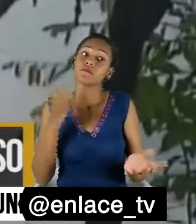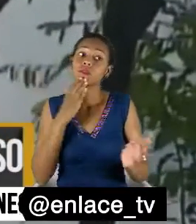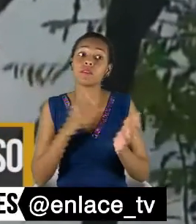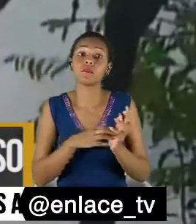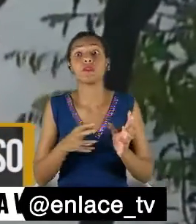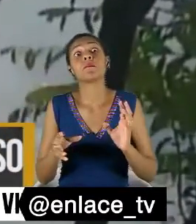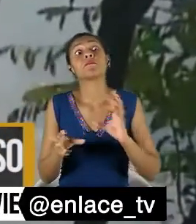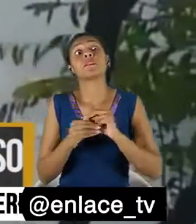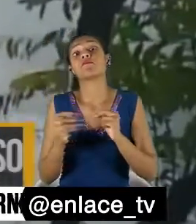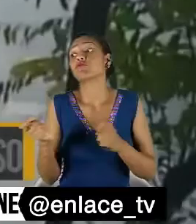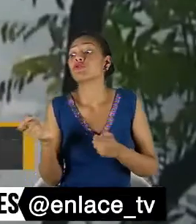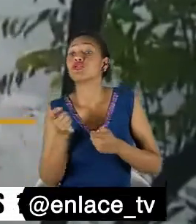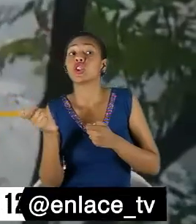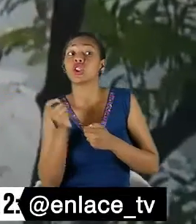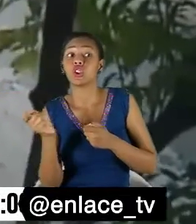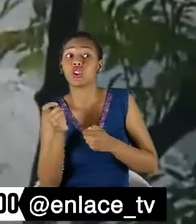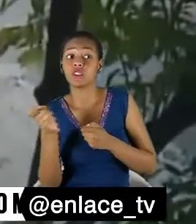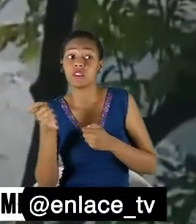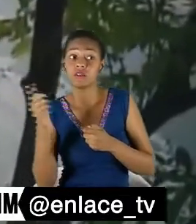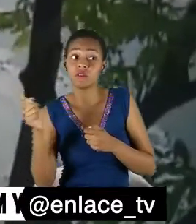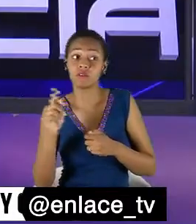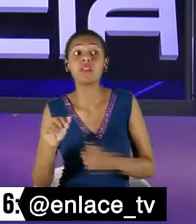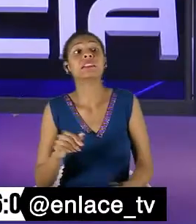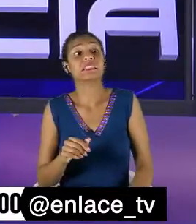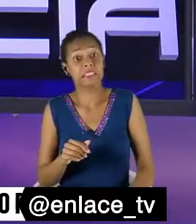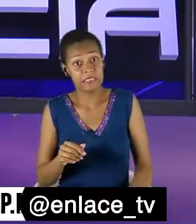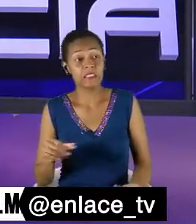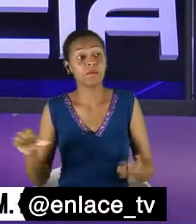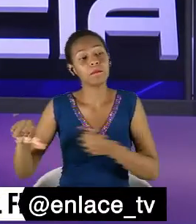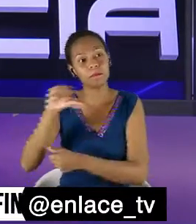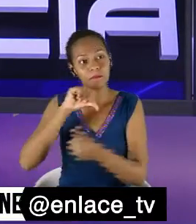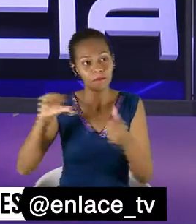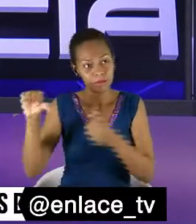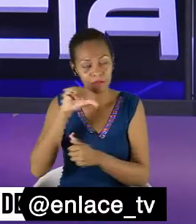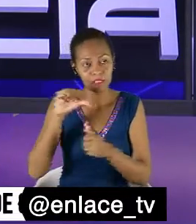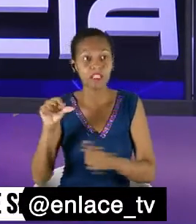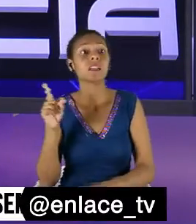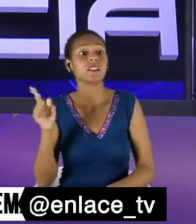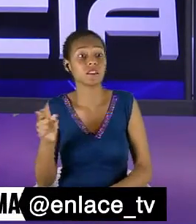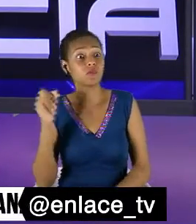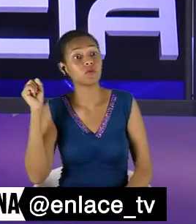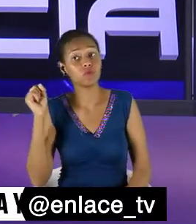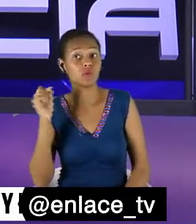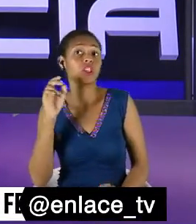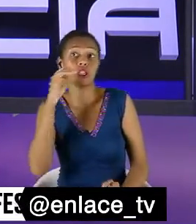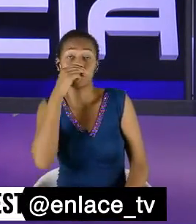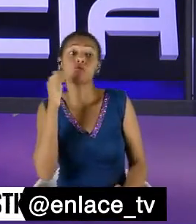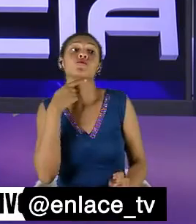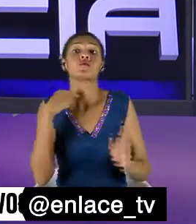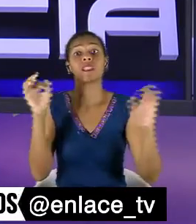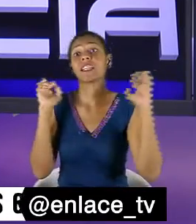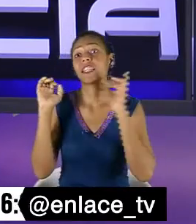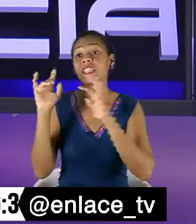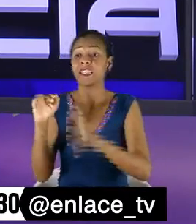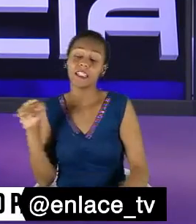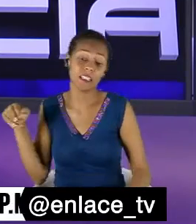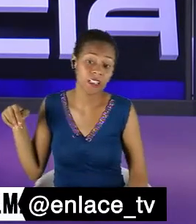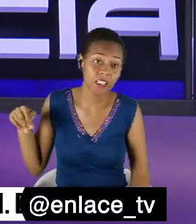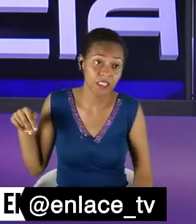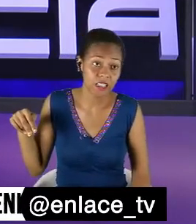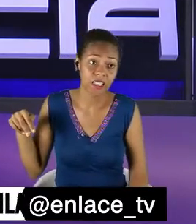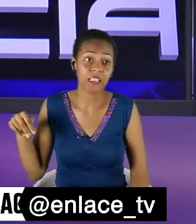más apetecidos de la ciudad, el 15 Letras. El director de autopavimentación de Barranca Bermeja indicó que